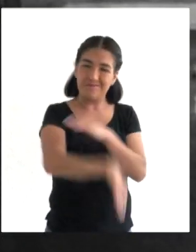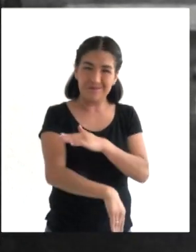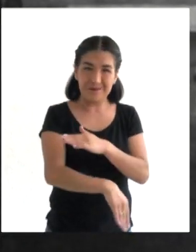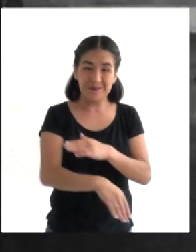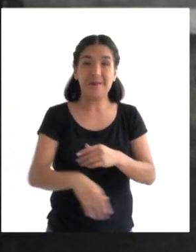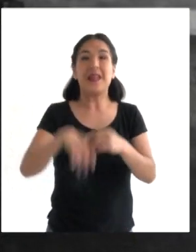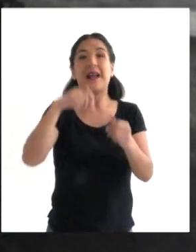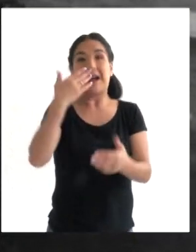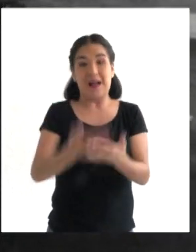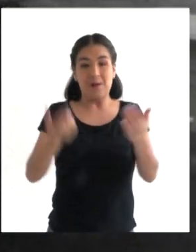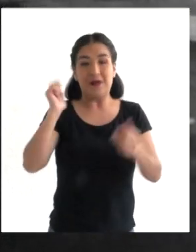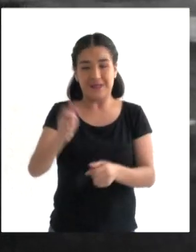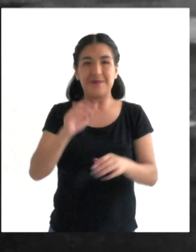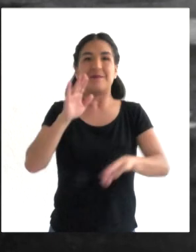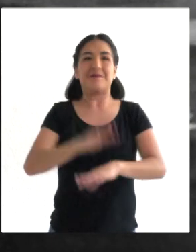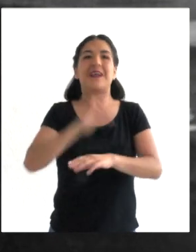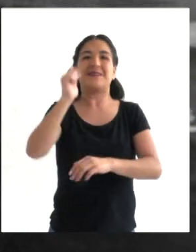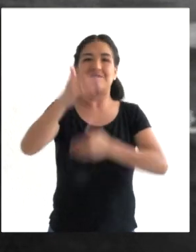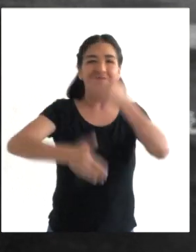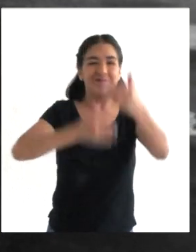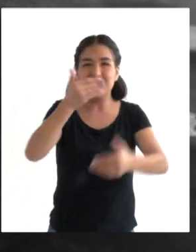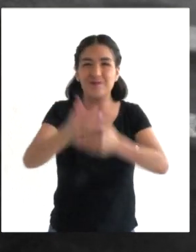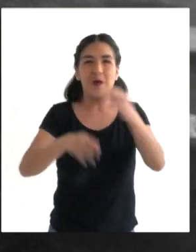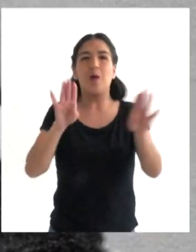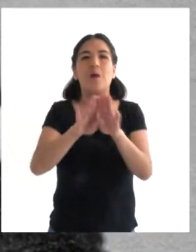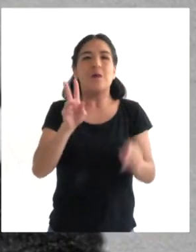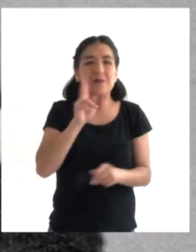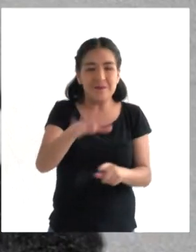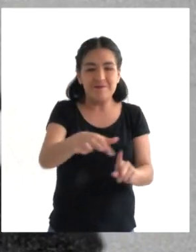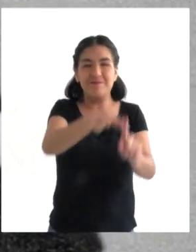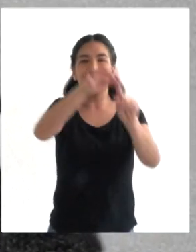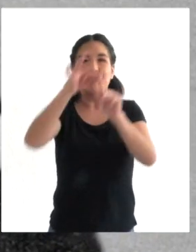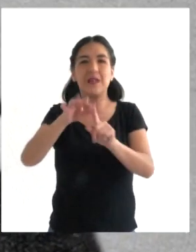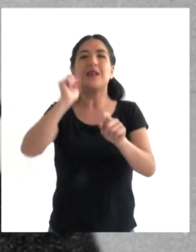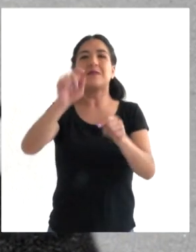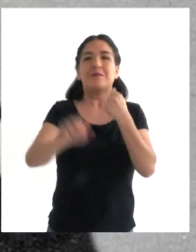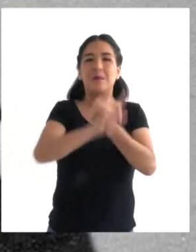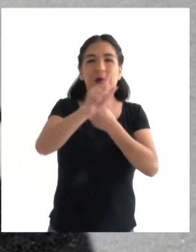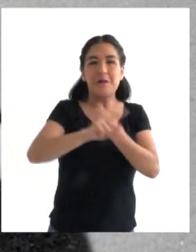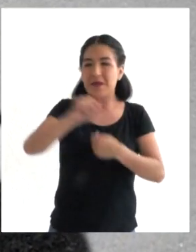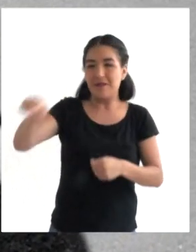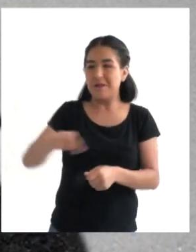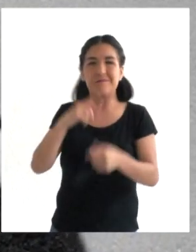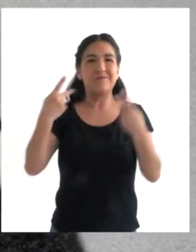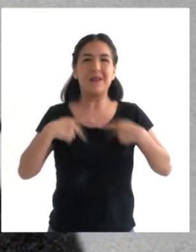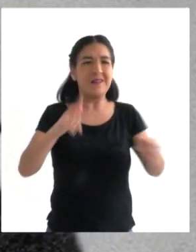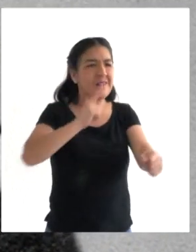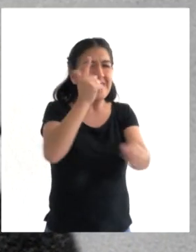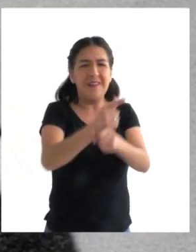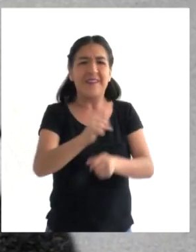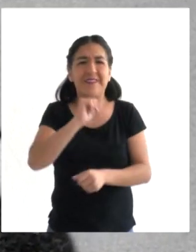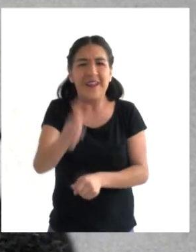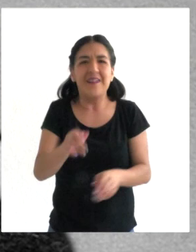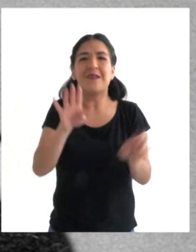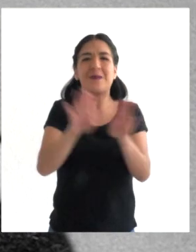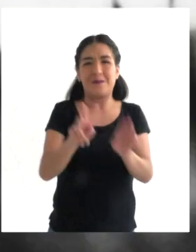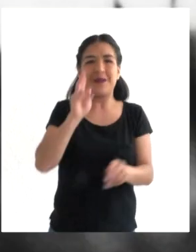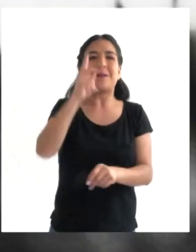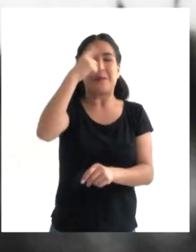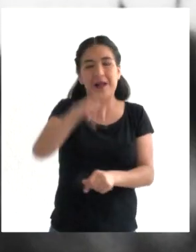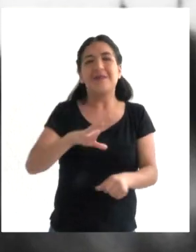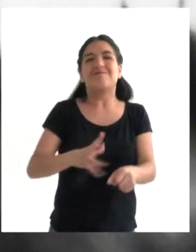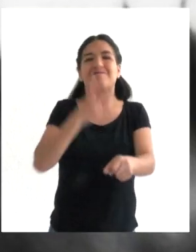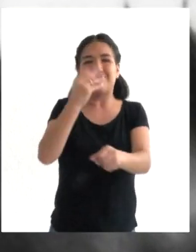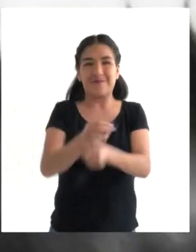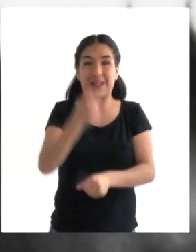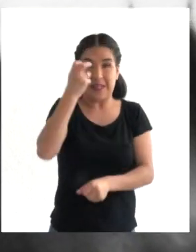frecuencia, los grandes proactivos han sido capaces de encontrar un problema que nadie se había dado cuenta que existía y darle solución.